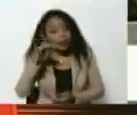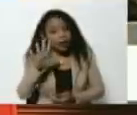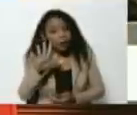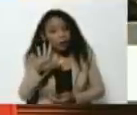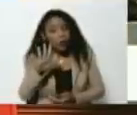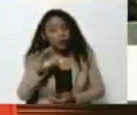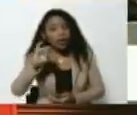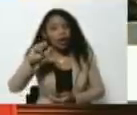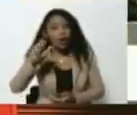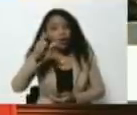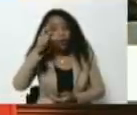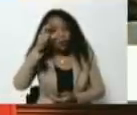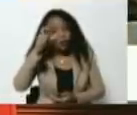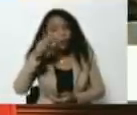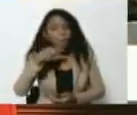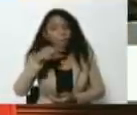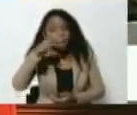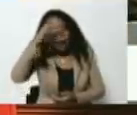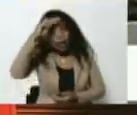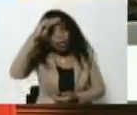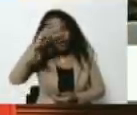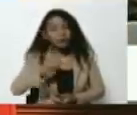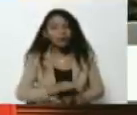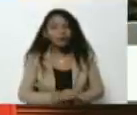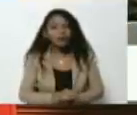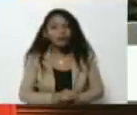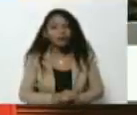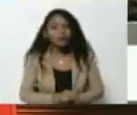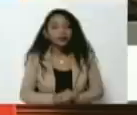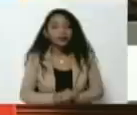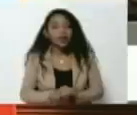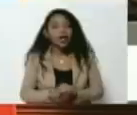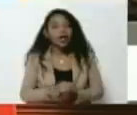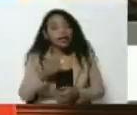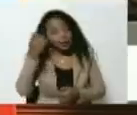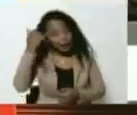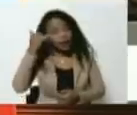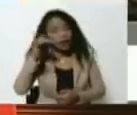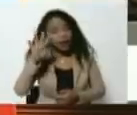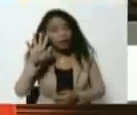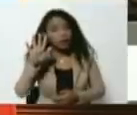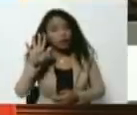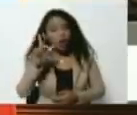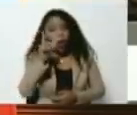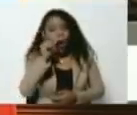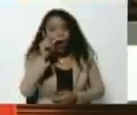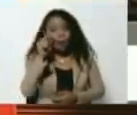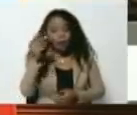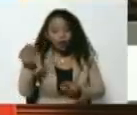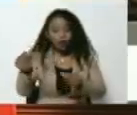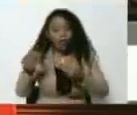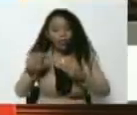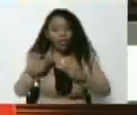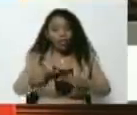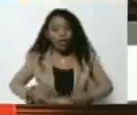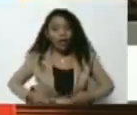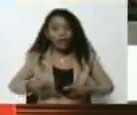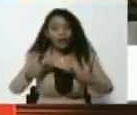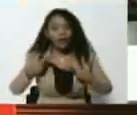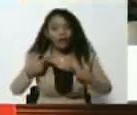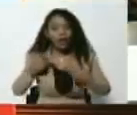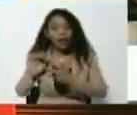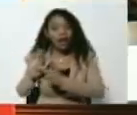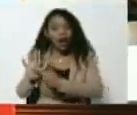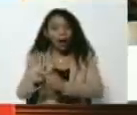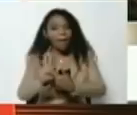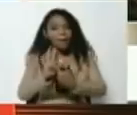Jorge Rodríguez Padre. Creemos en los mártires que nos han dado la vida y el